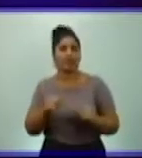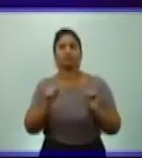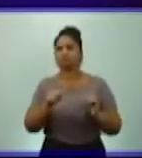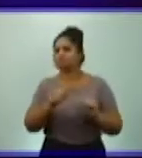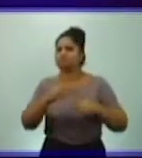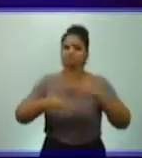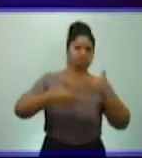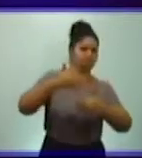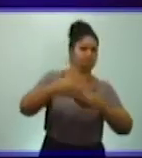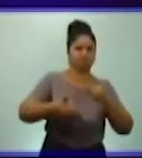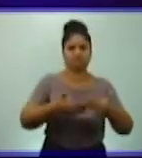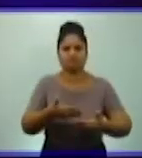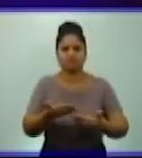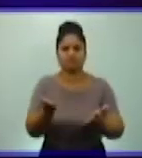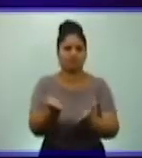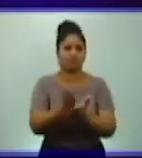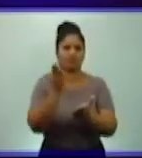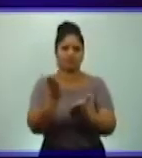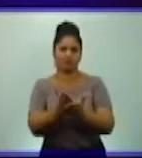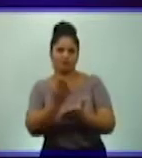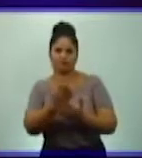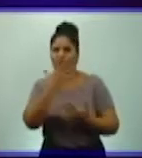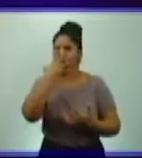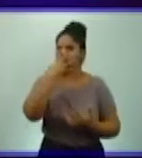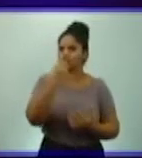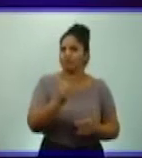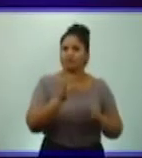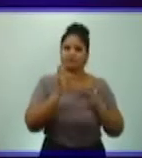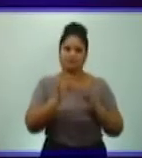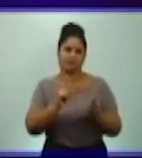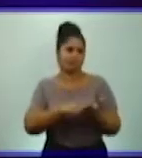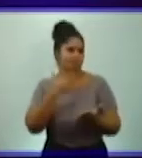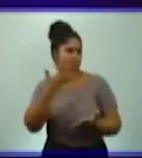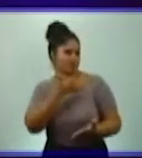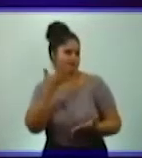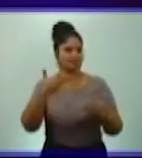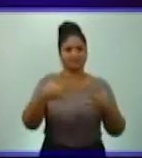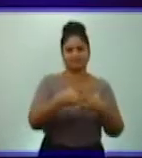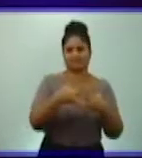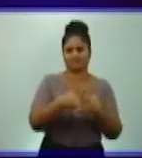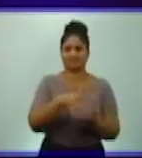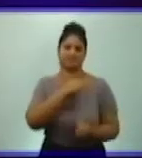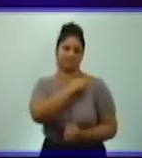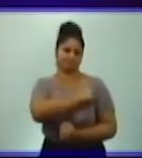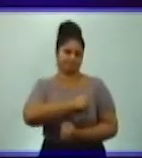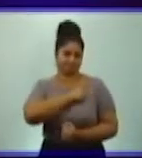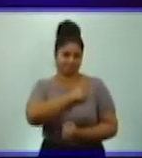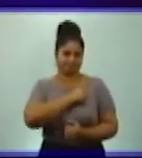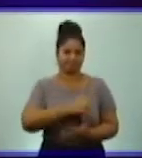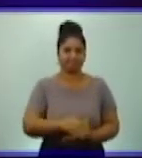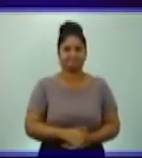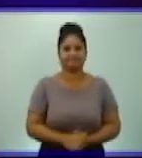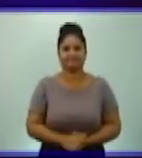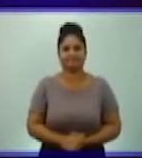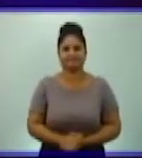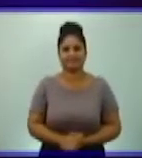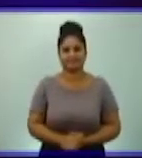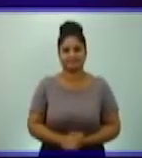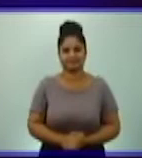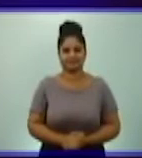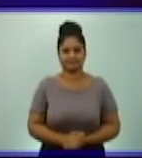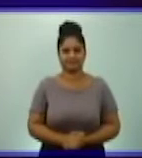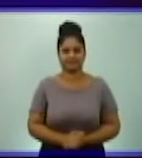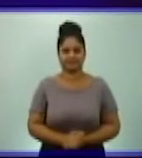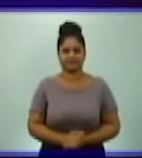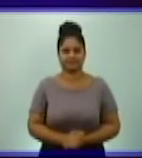también cantar al amor. Vamos a analizar el poema Retórica del Llanto, como ya yo les había planteado en el asunto. Por tanto, quiero que abran su libro de